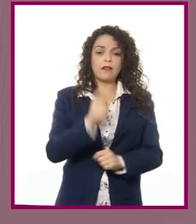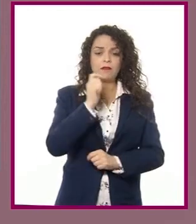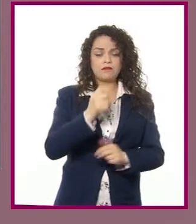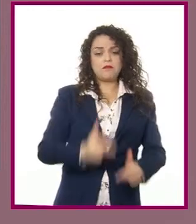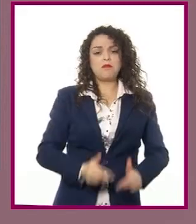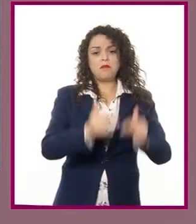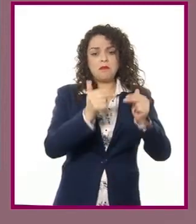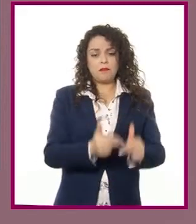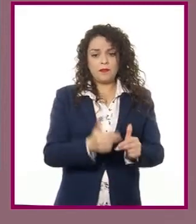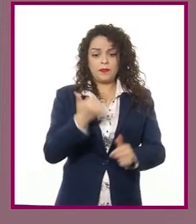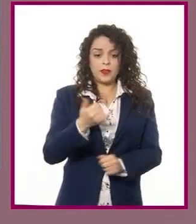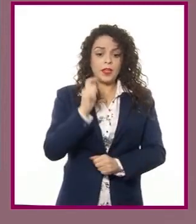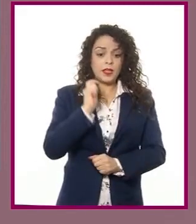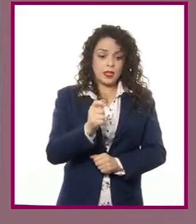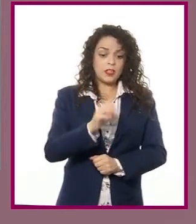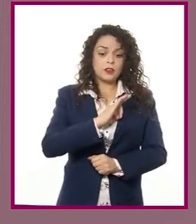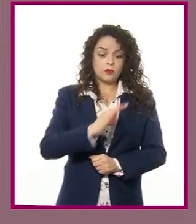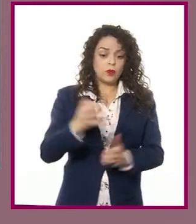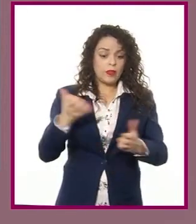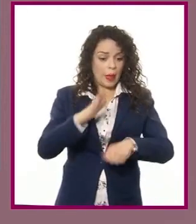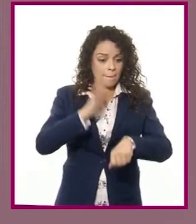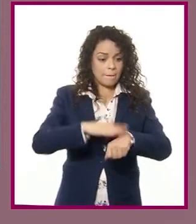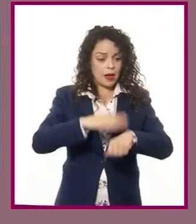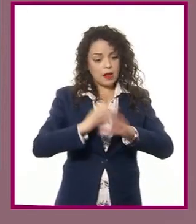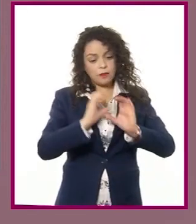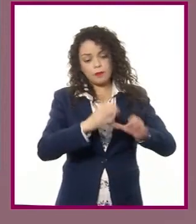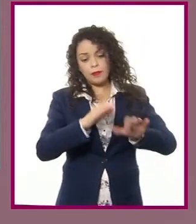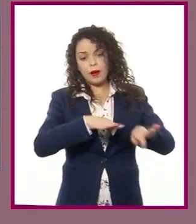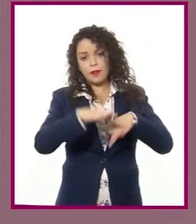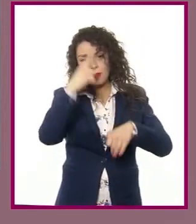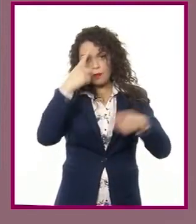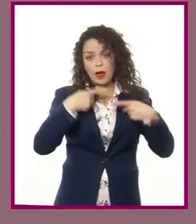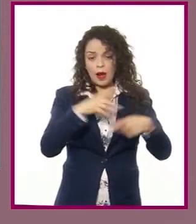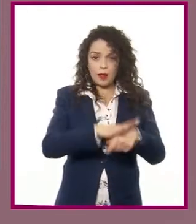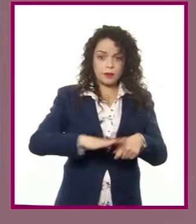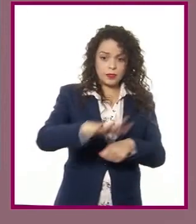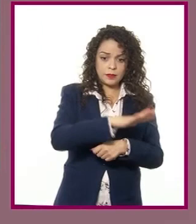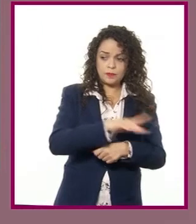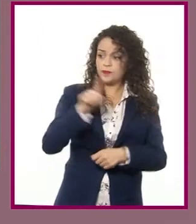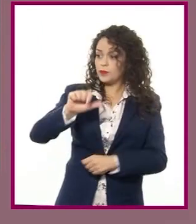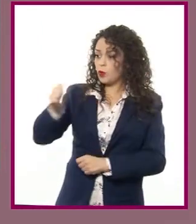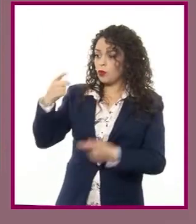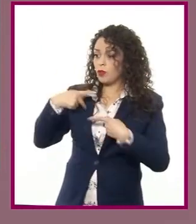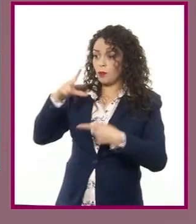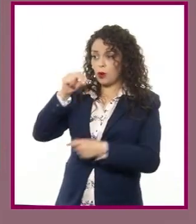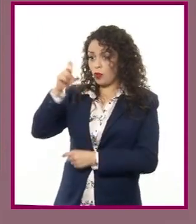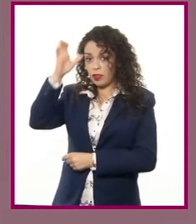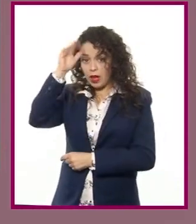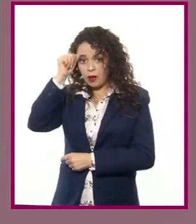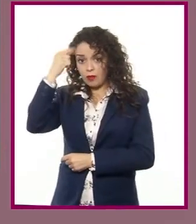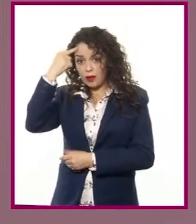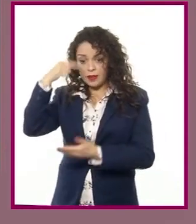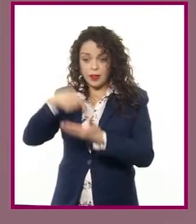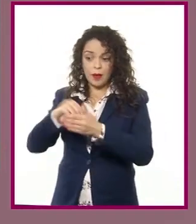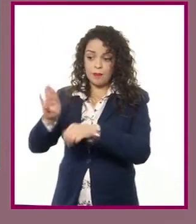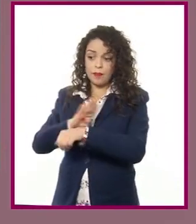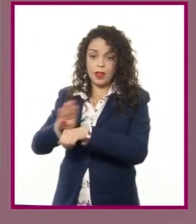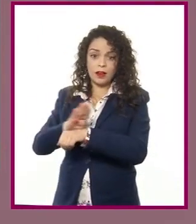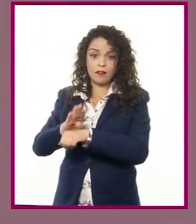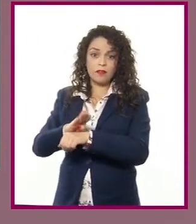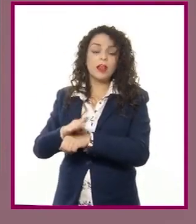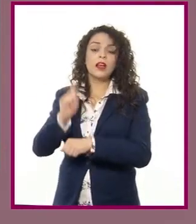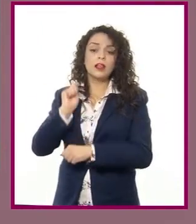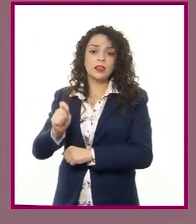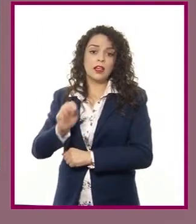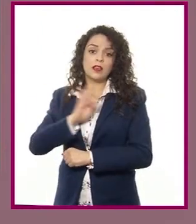además de fomentar la creación de empleos. Los opositores creen que estas ventajas se producirán a costa del aumento